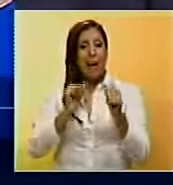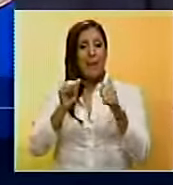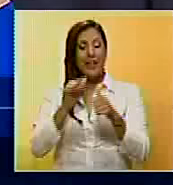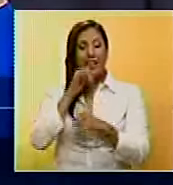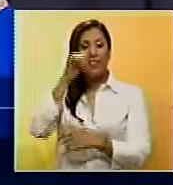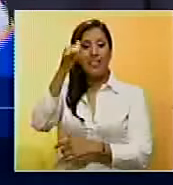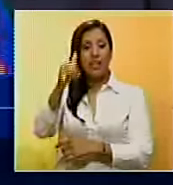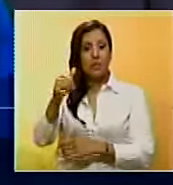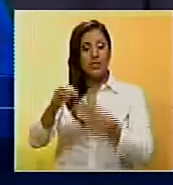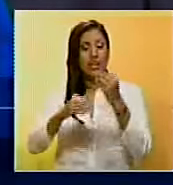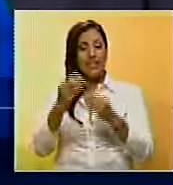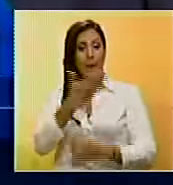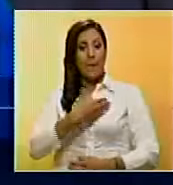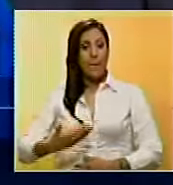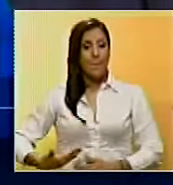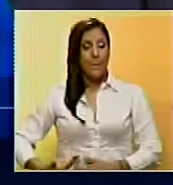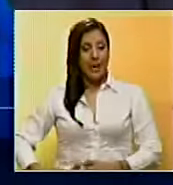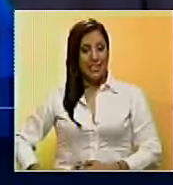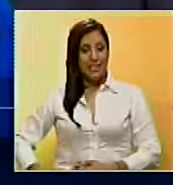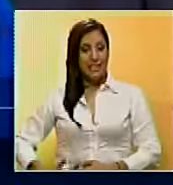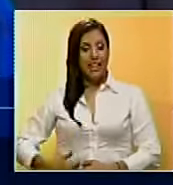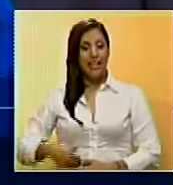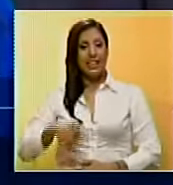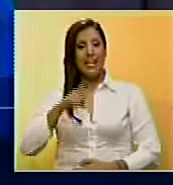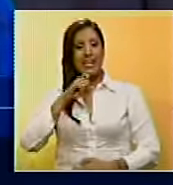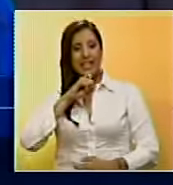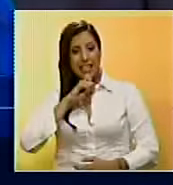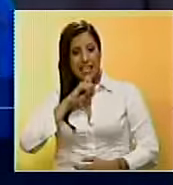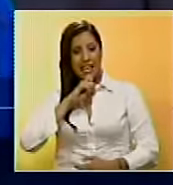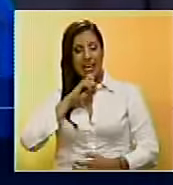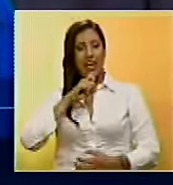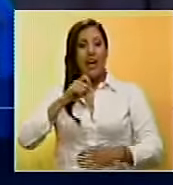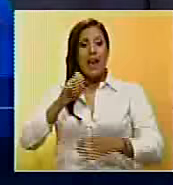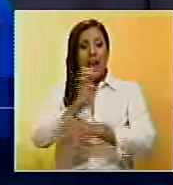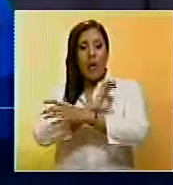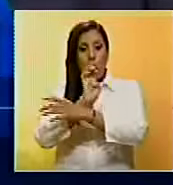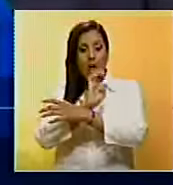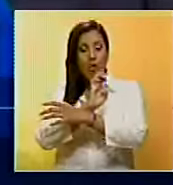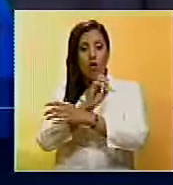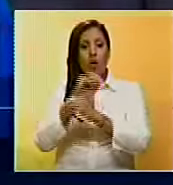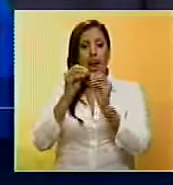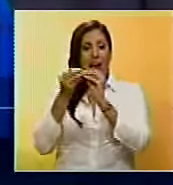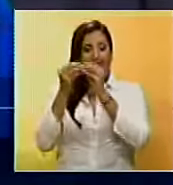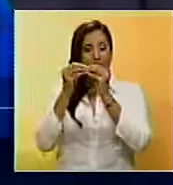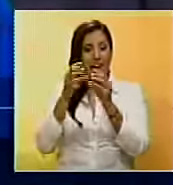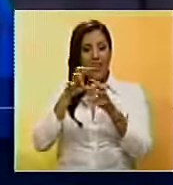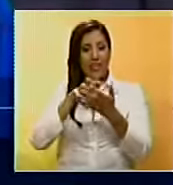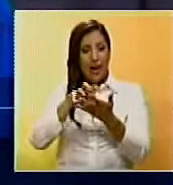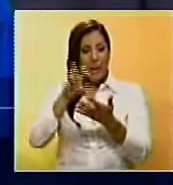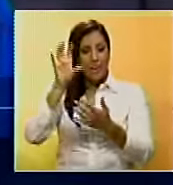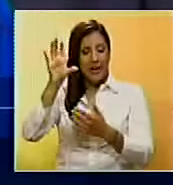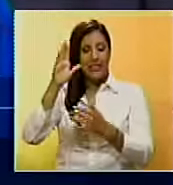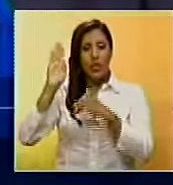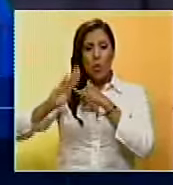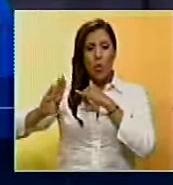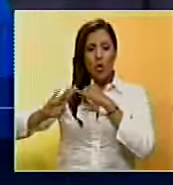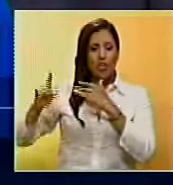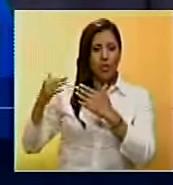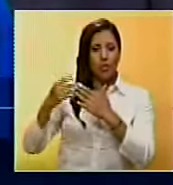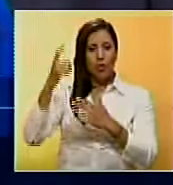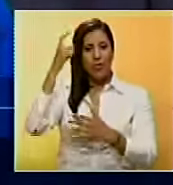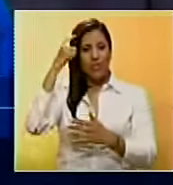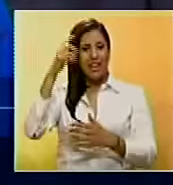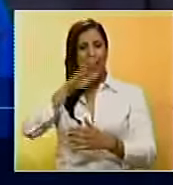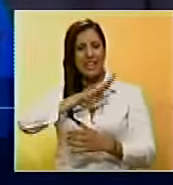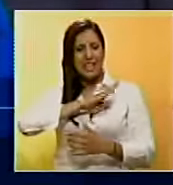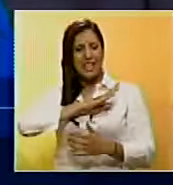la denuncia que ha hecho el presidente Correa de una restauración conservadora en la región, que en los últimos días al